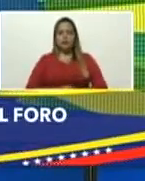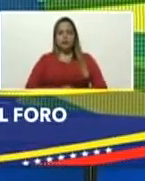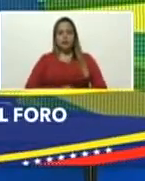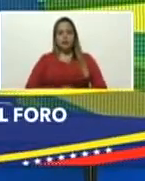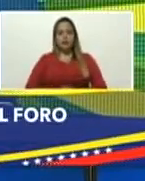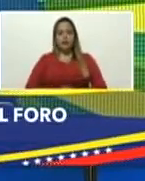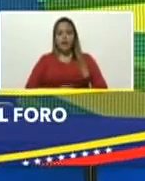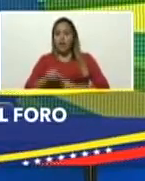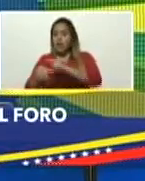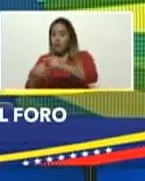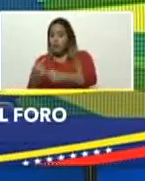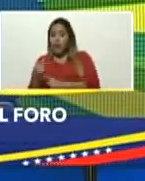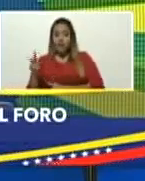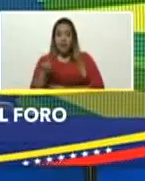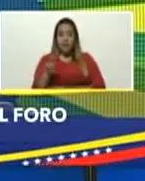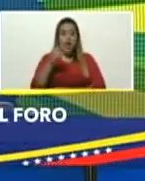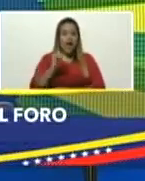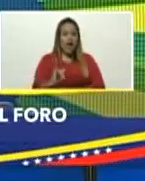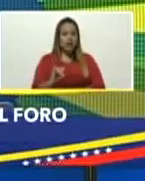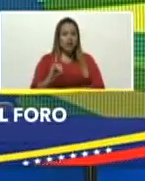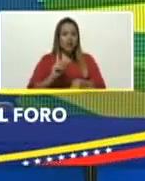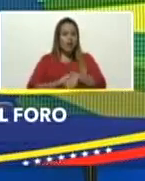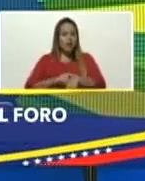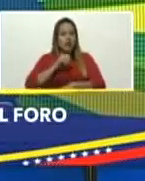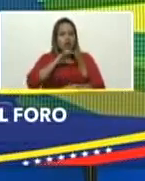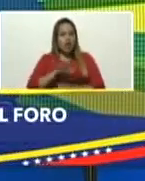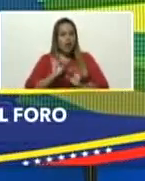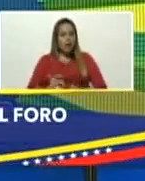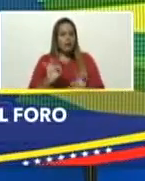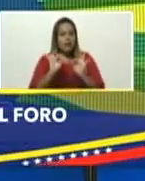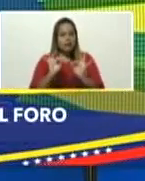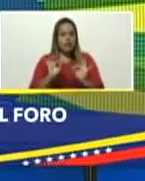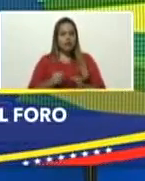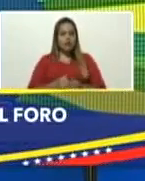Y luego Venezuela tuvo un hecho histórico singular, particular.